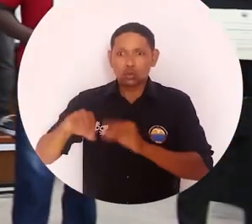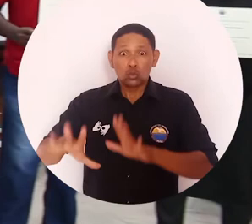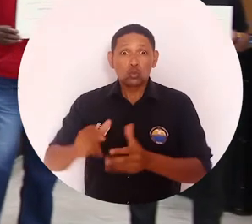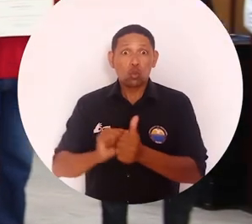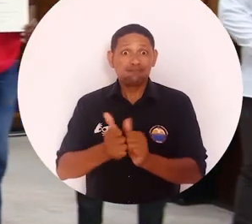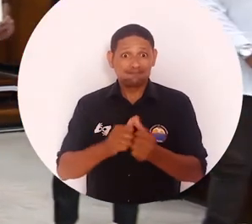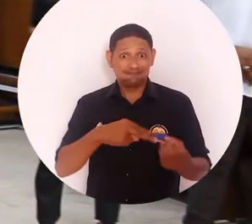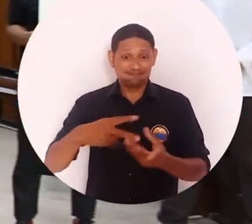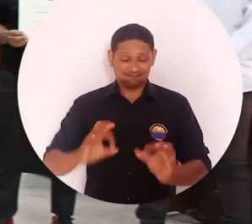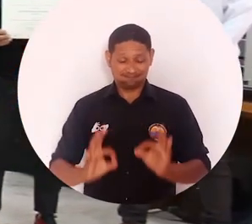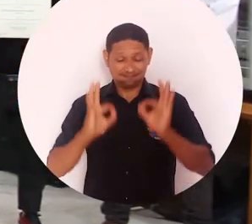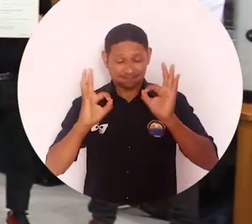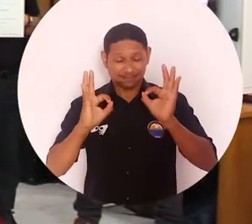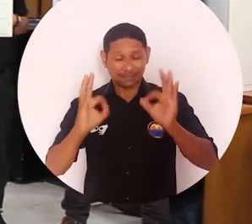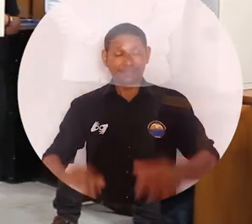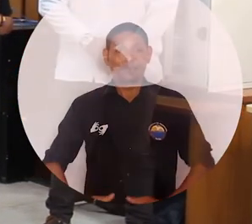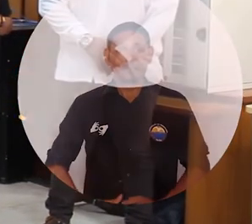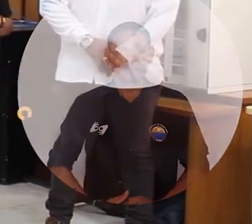educación deportiva de alta calidad.